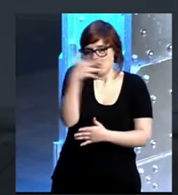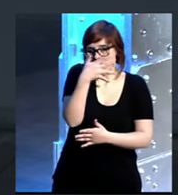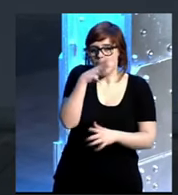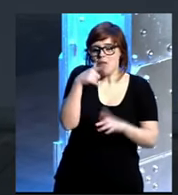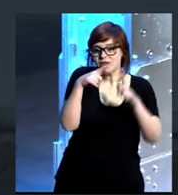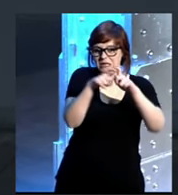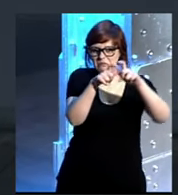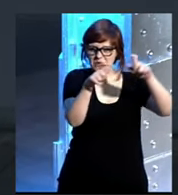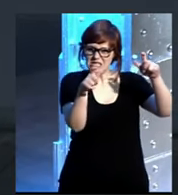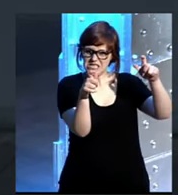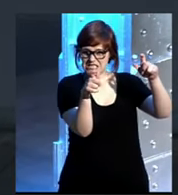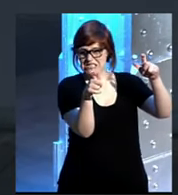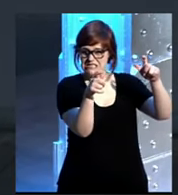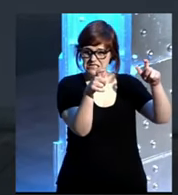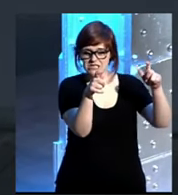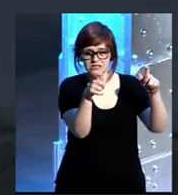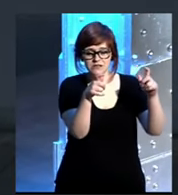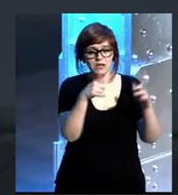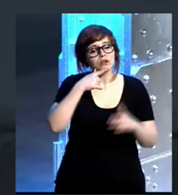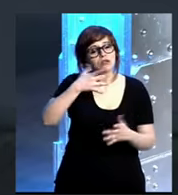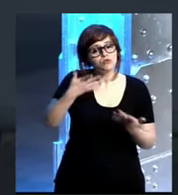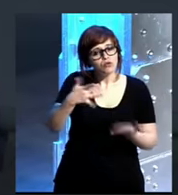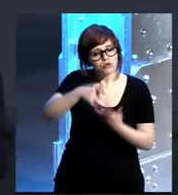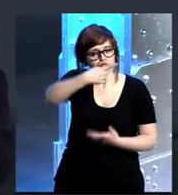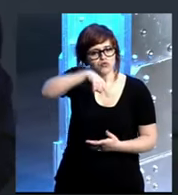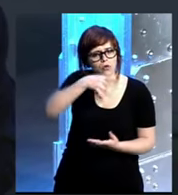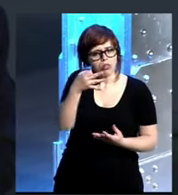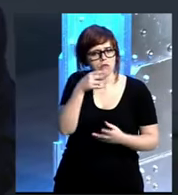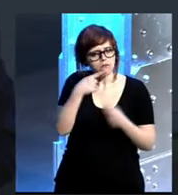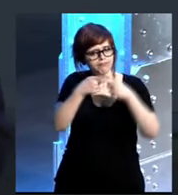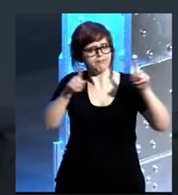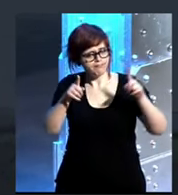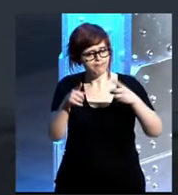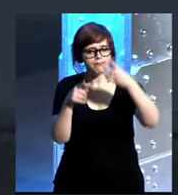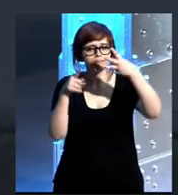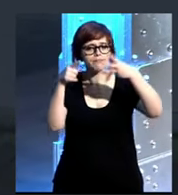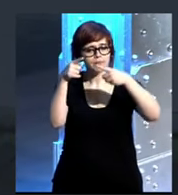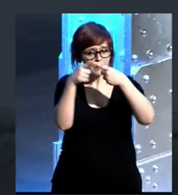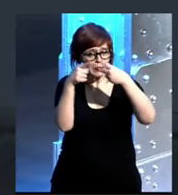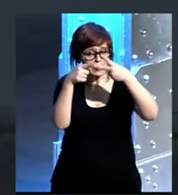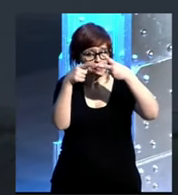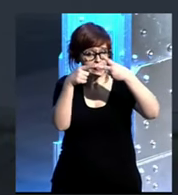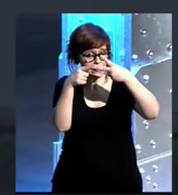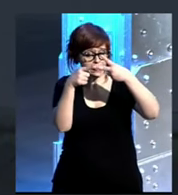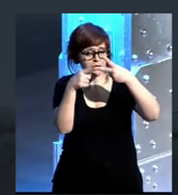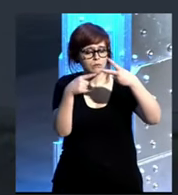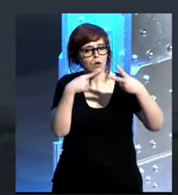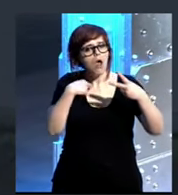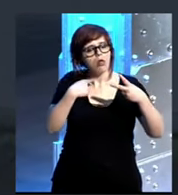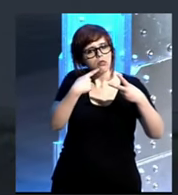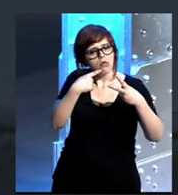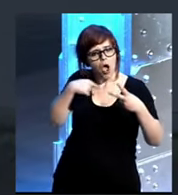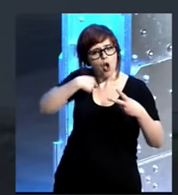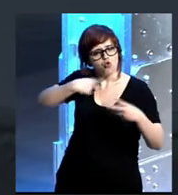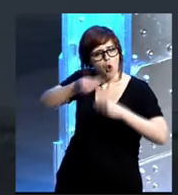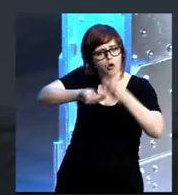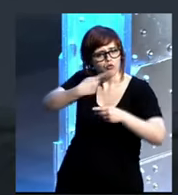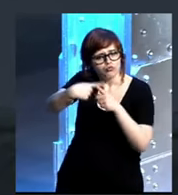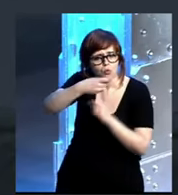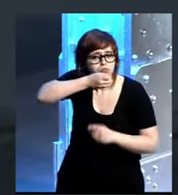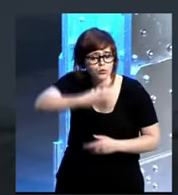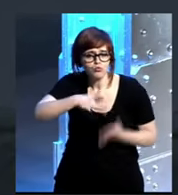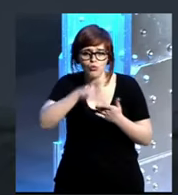cual pues es algo que también tenemos que equivocar. Segunda cosa, y te dicen, oye, como lo que yo hago es bueno, me tienen que ayudar. Solo por el